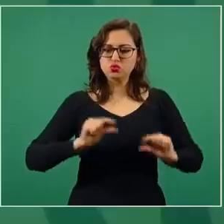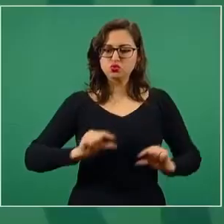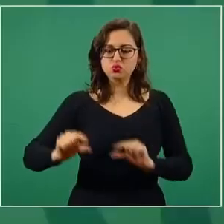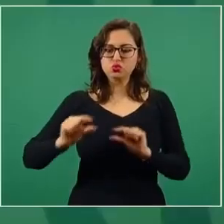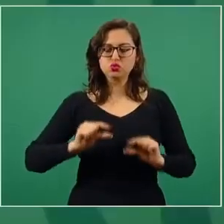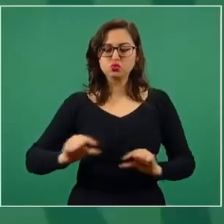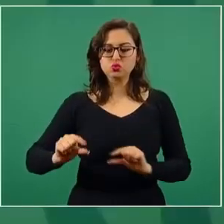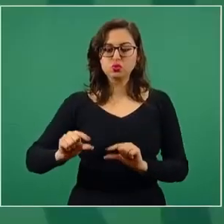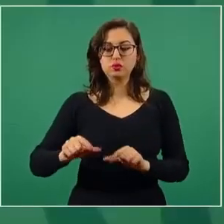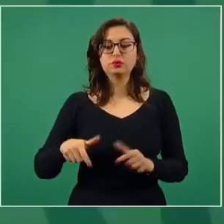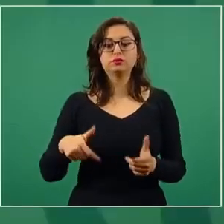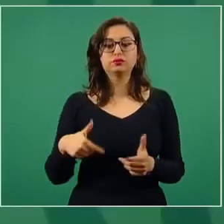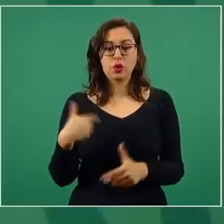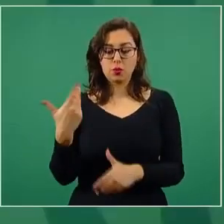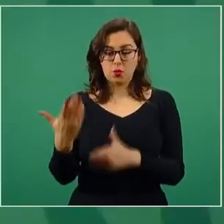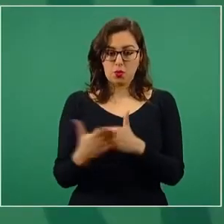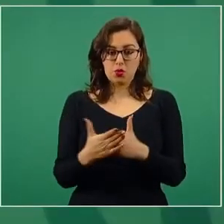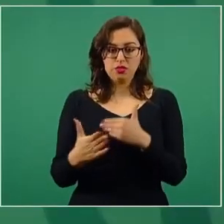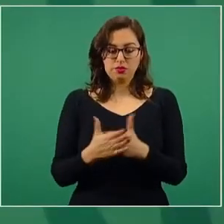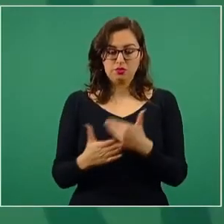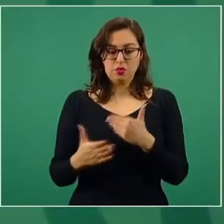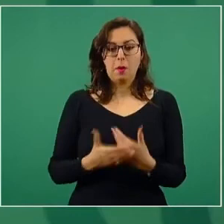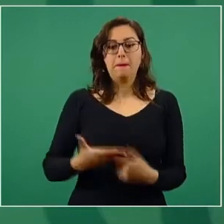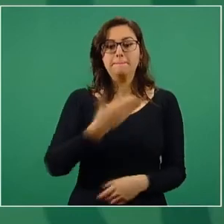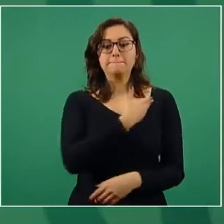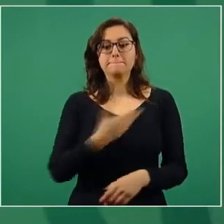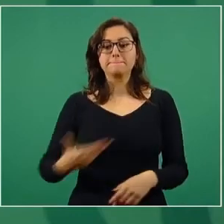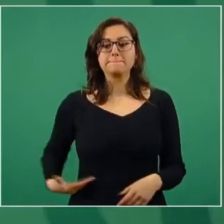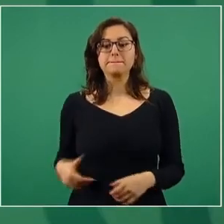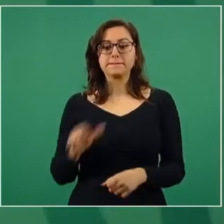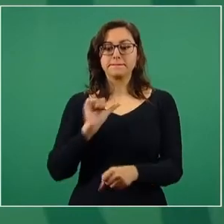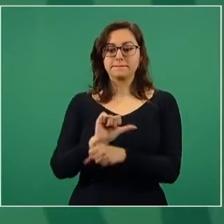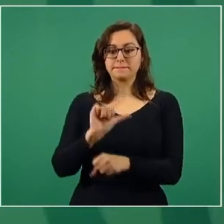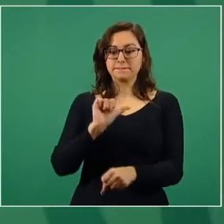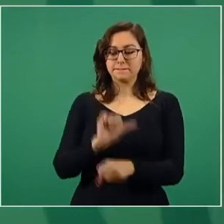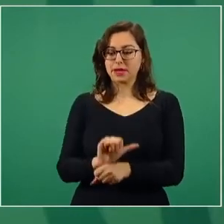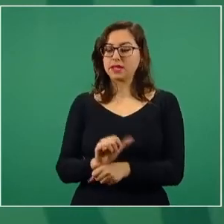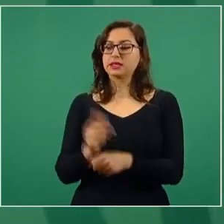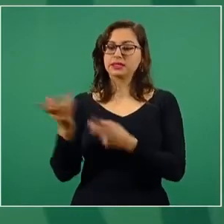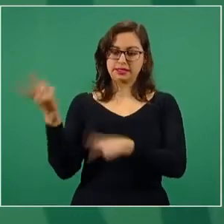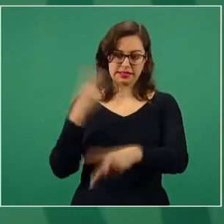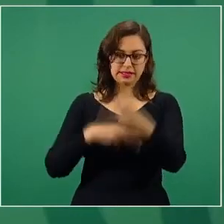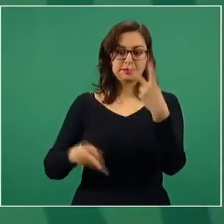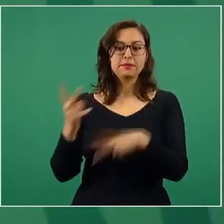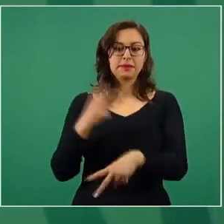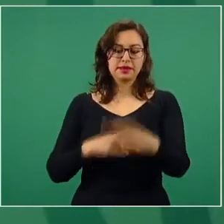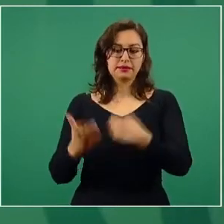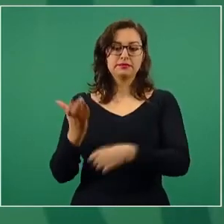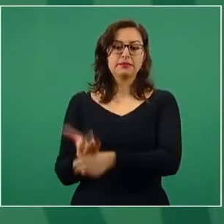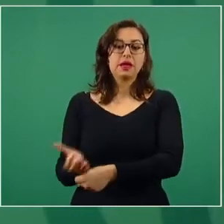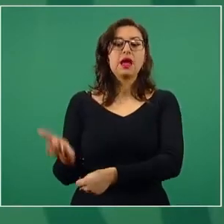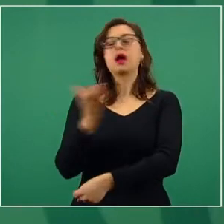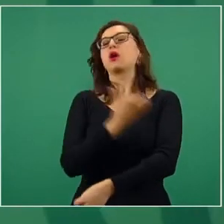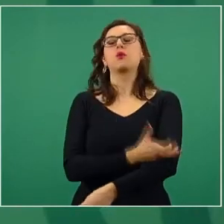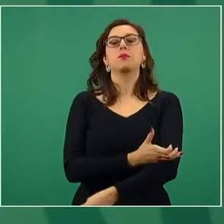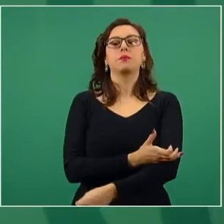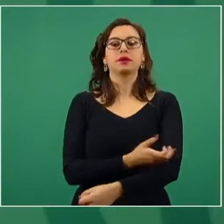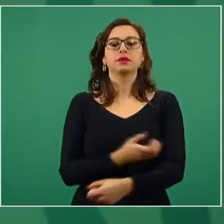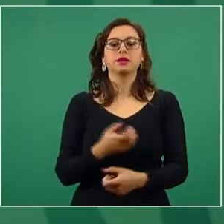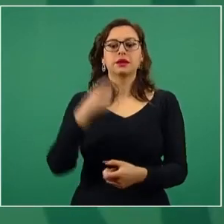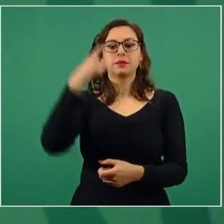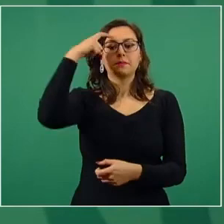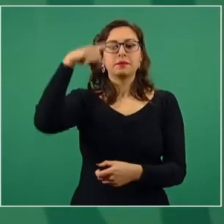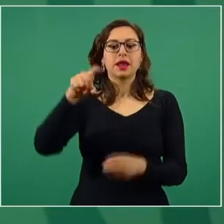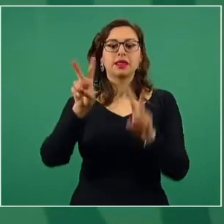Nos va a acompañar el presidente de Argentina para la conmemoración del plan de